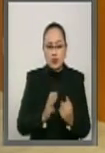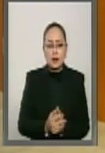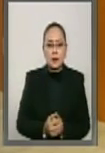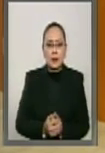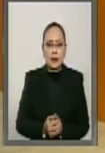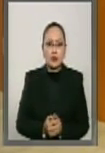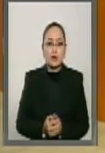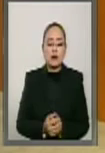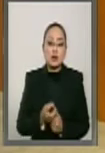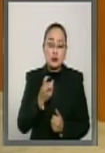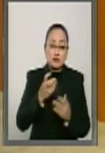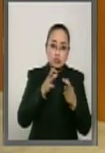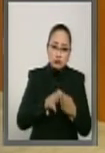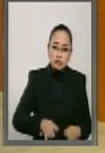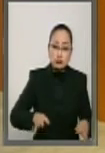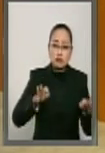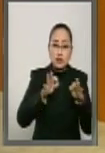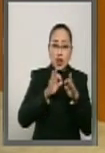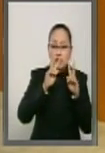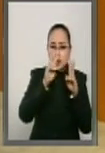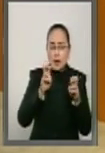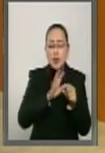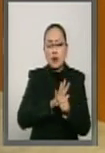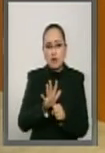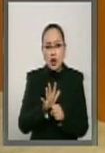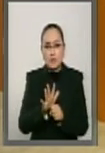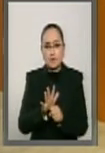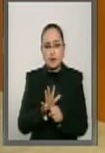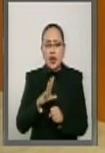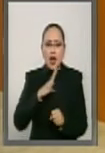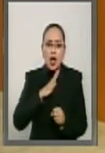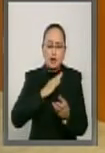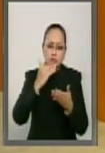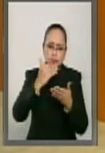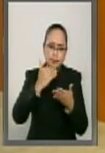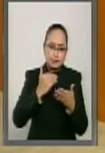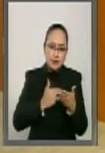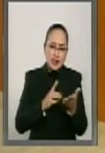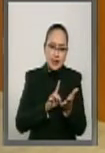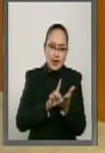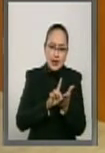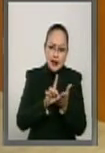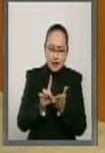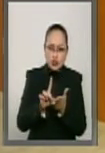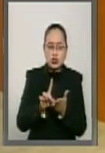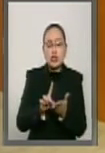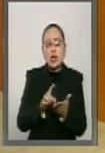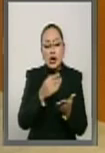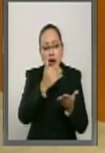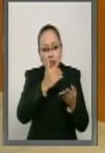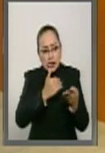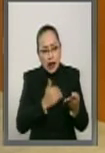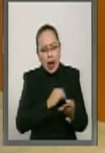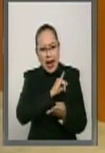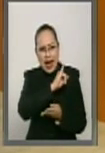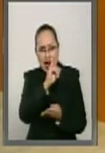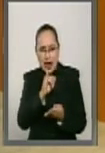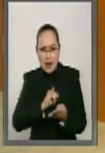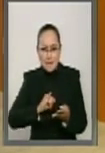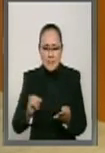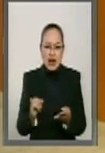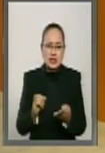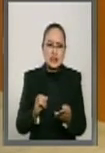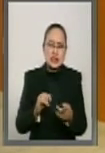aspecto medular es que se contempla un catálogo de derechos que bajo ninguna circunstancia